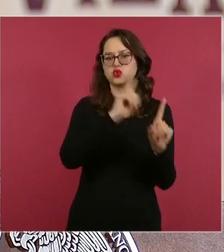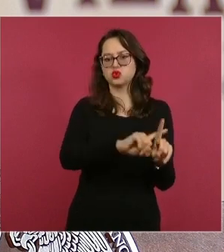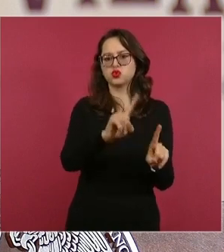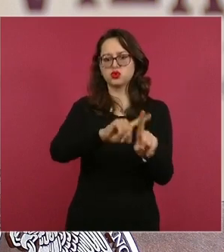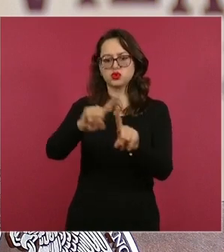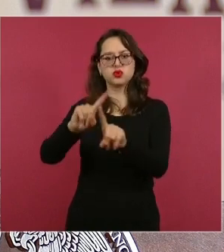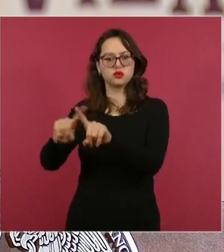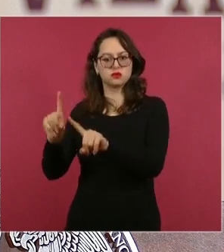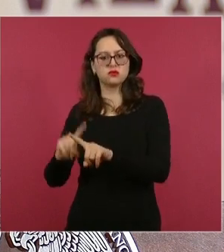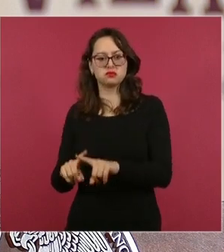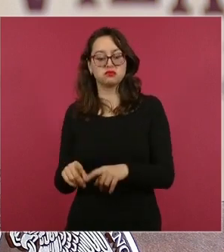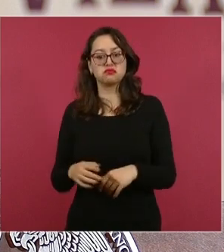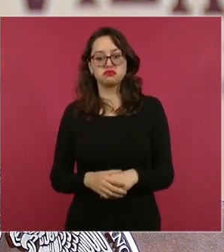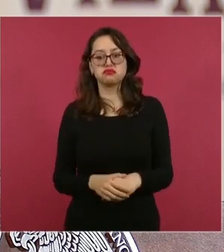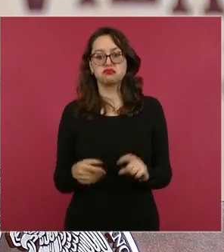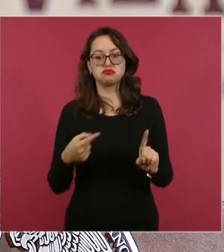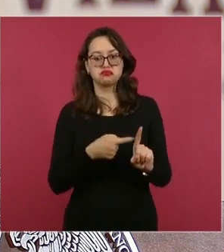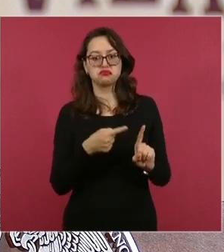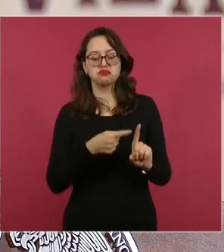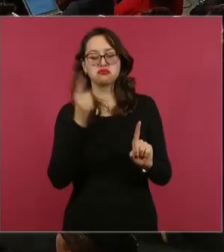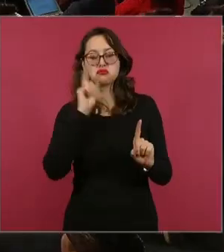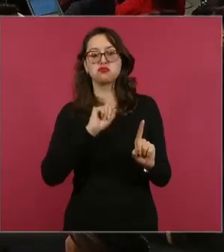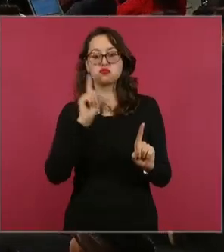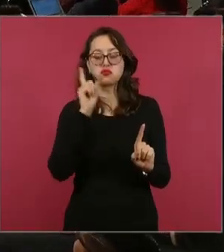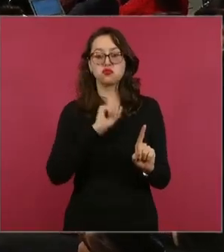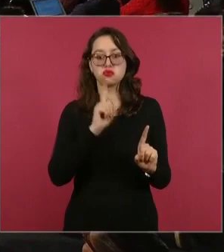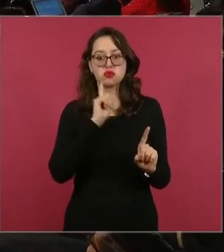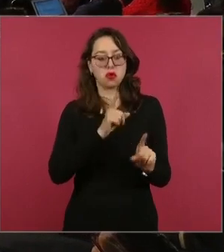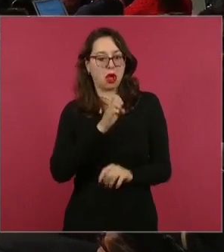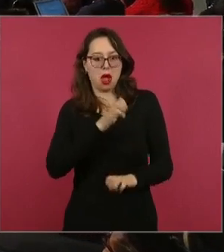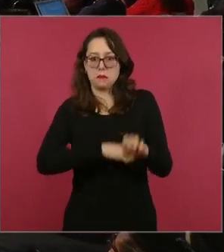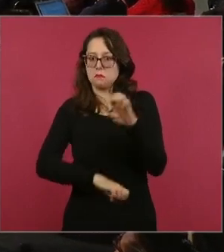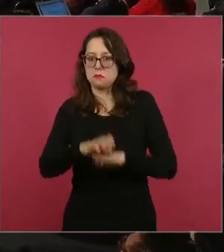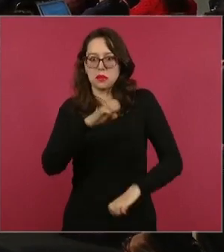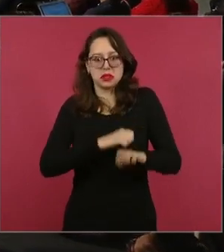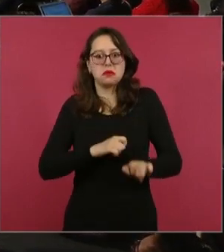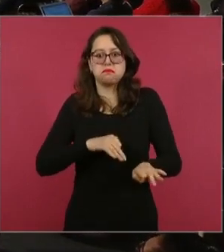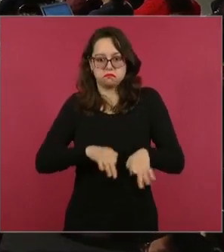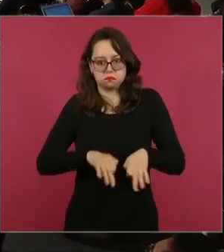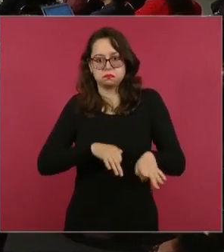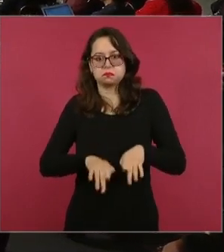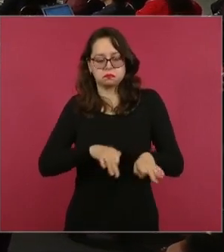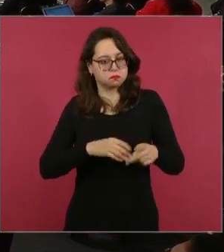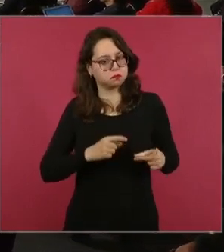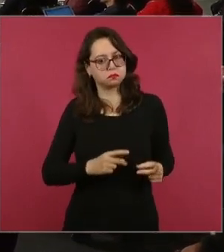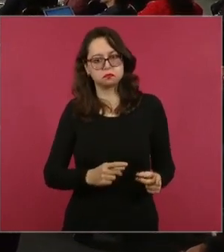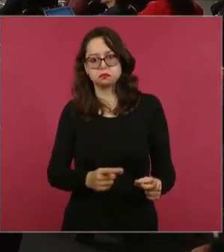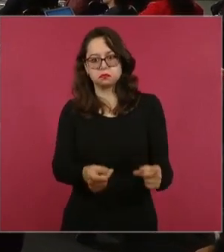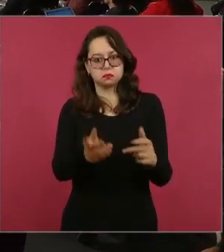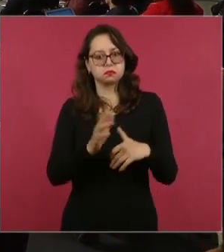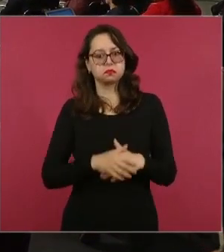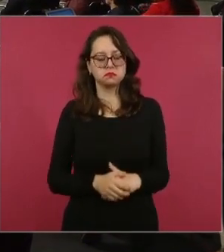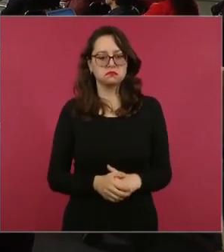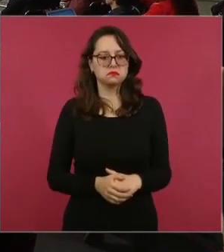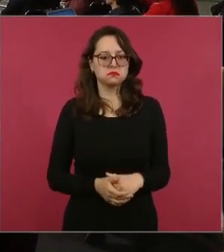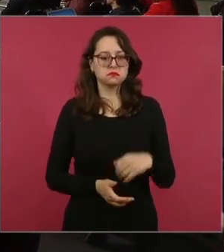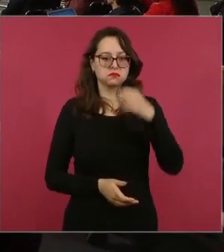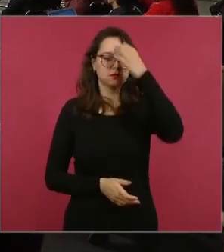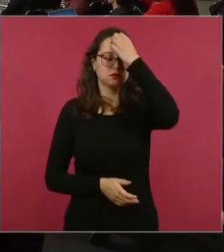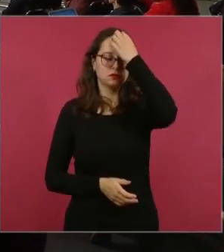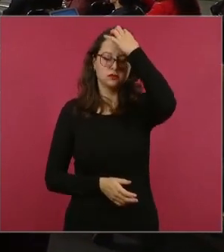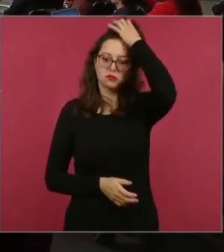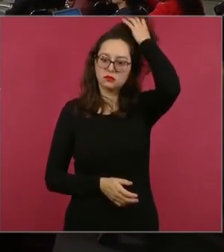y una mujer de de empresas de negocios a ver seguimos adelante